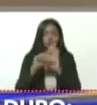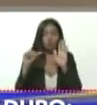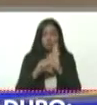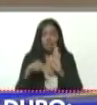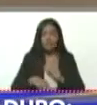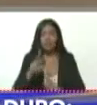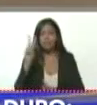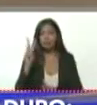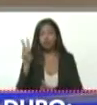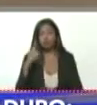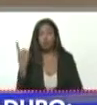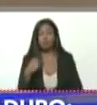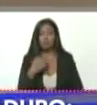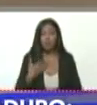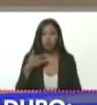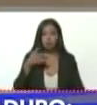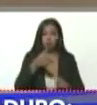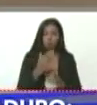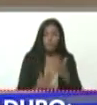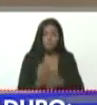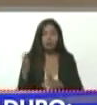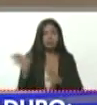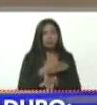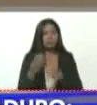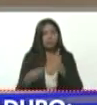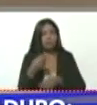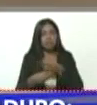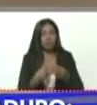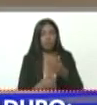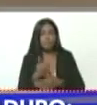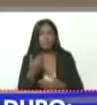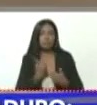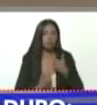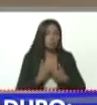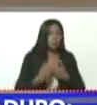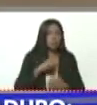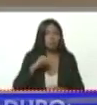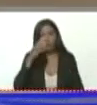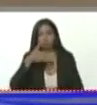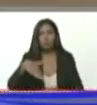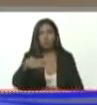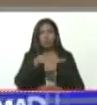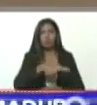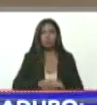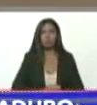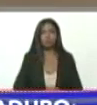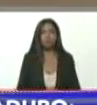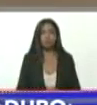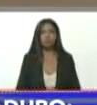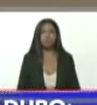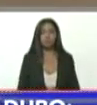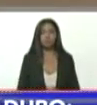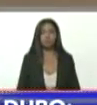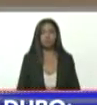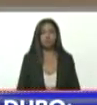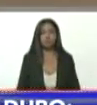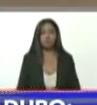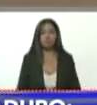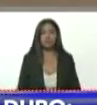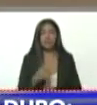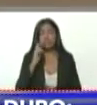Venezuela solo pueden conducir a más violencia, ocasionando mayor sufrimiento a nuestro pueblo. En